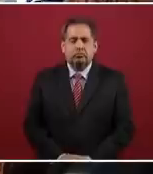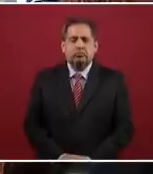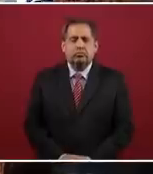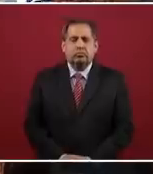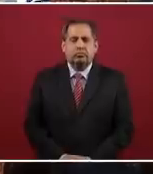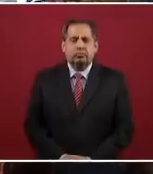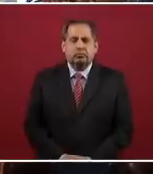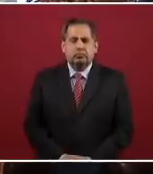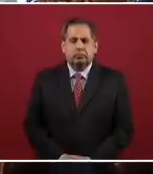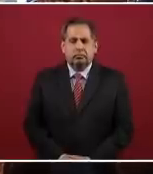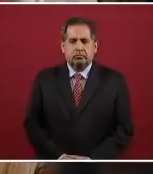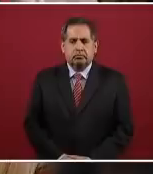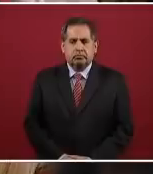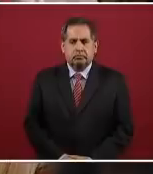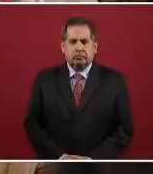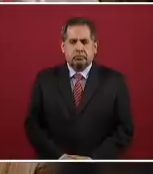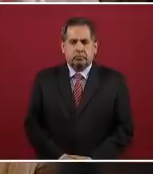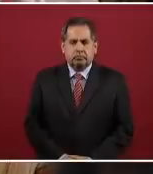el país. Sí.